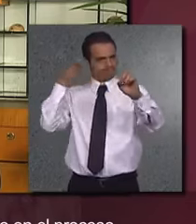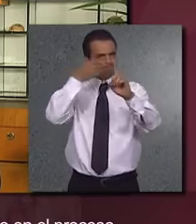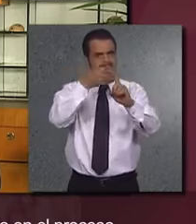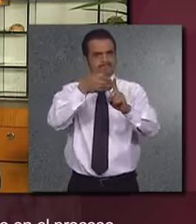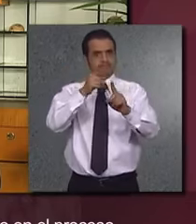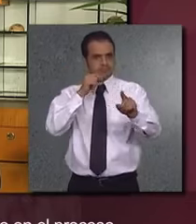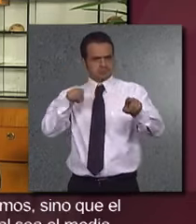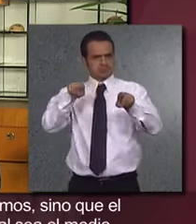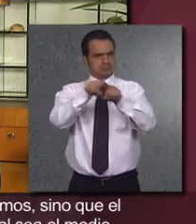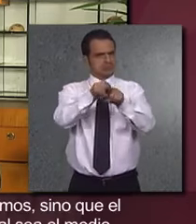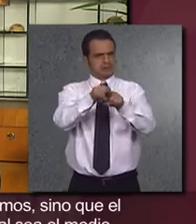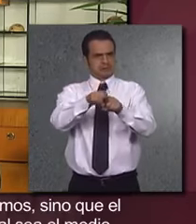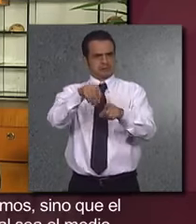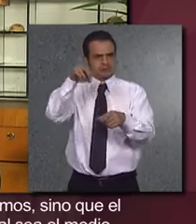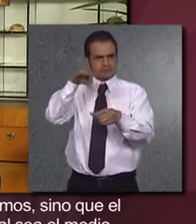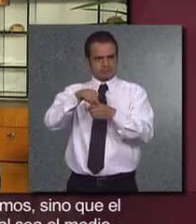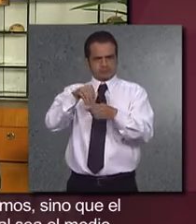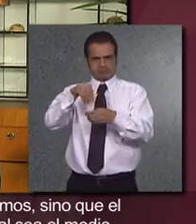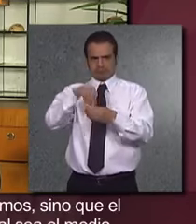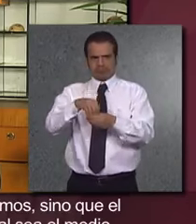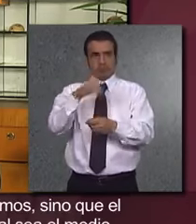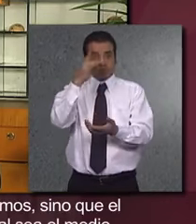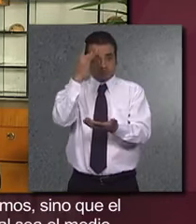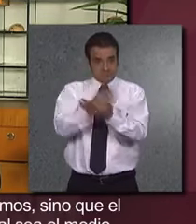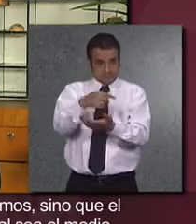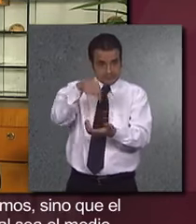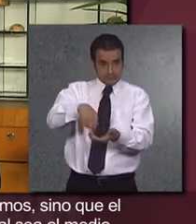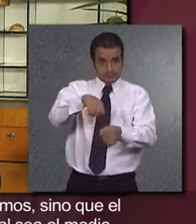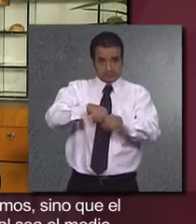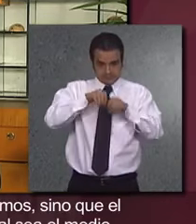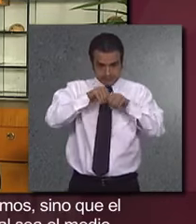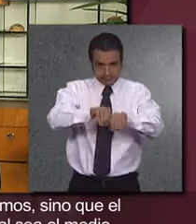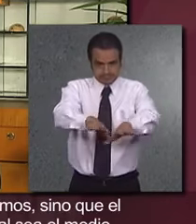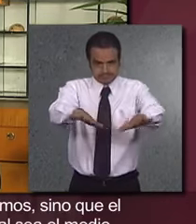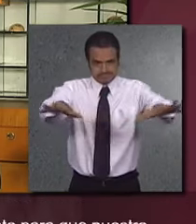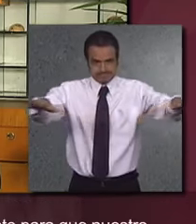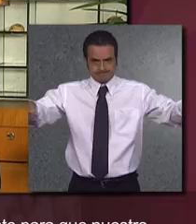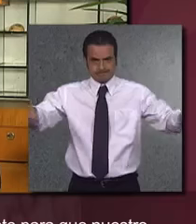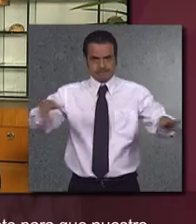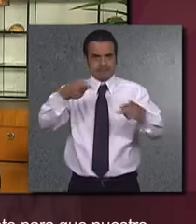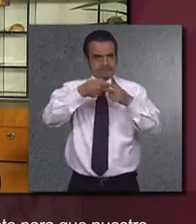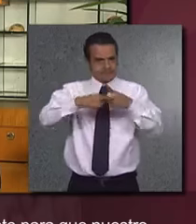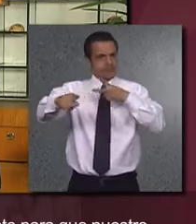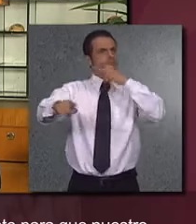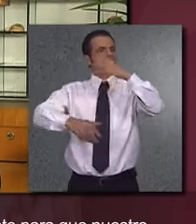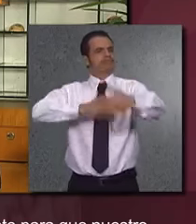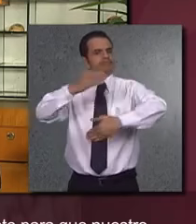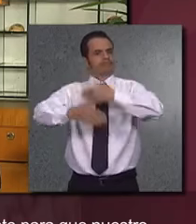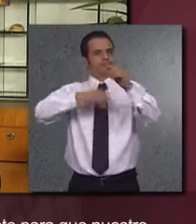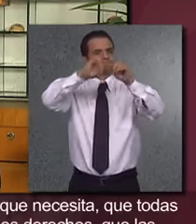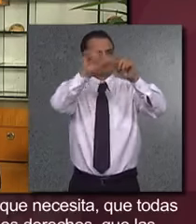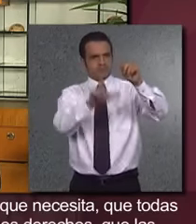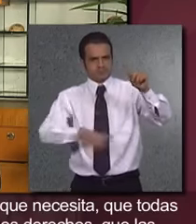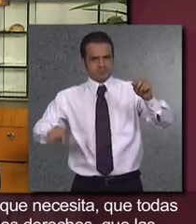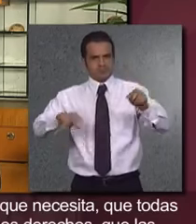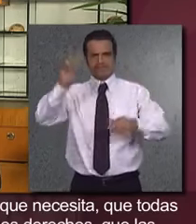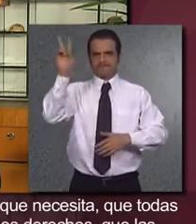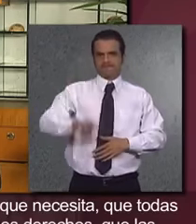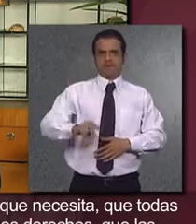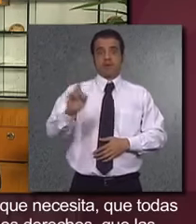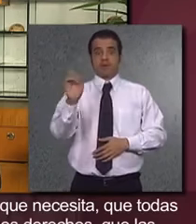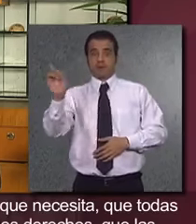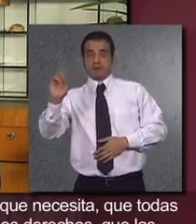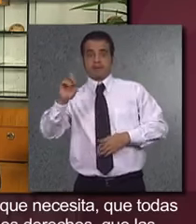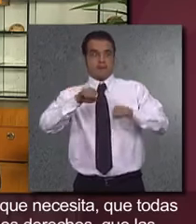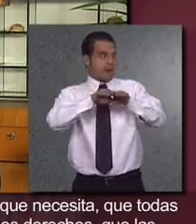no solo en el proceso electoral lo logremos, sino que el proceso electoral sea el medio, sea el camino eficiente para que nuestro país viva